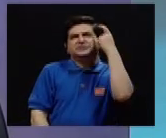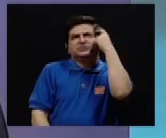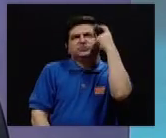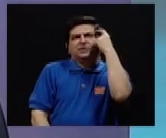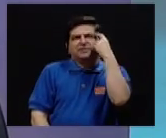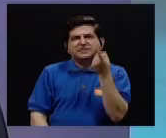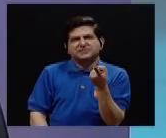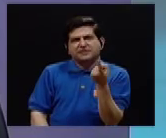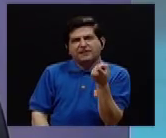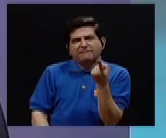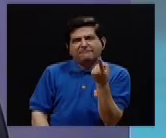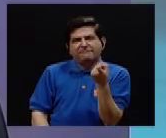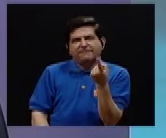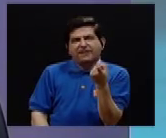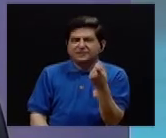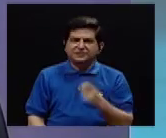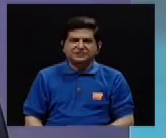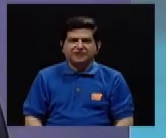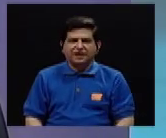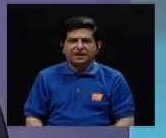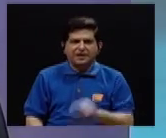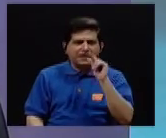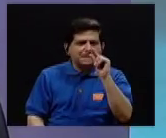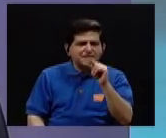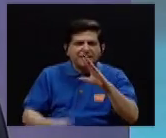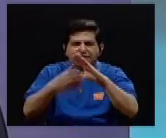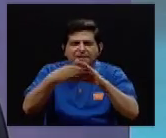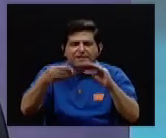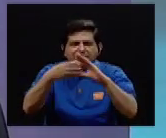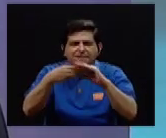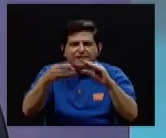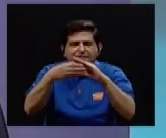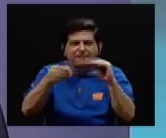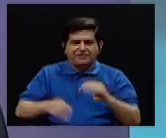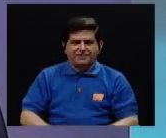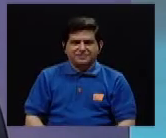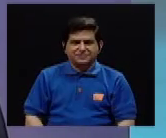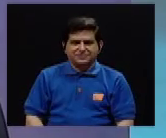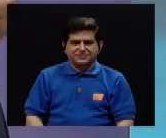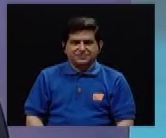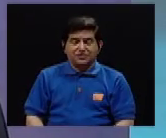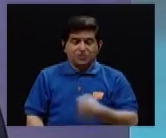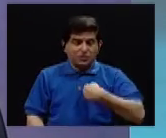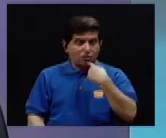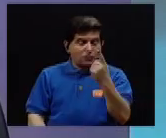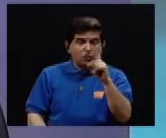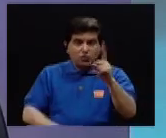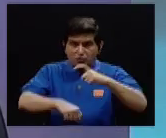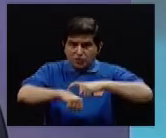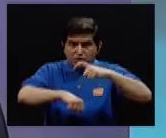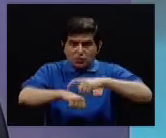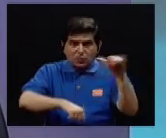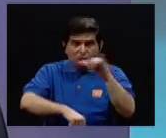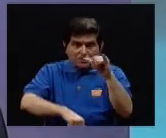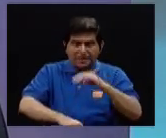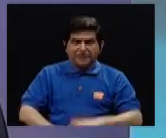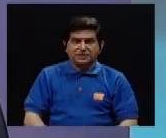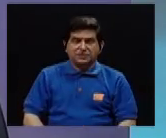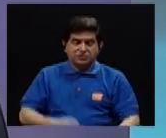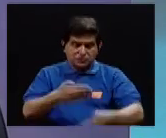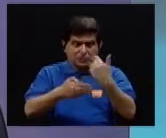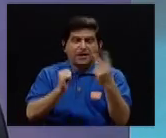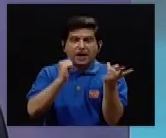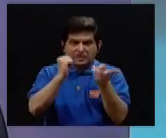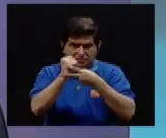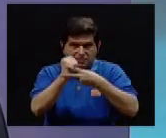yo pensé que hacía falta una pequeña narración, como lo dije en algún momento también,